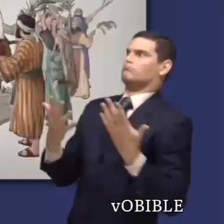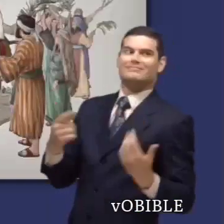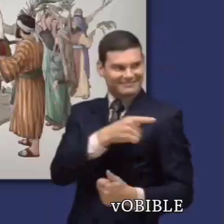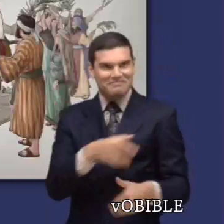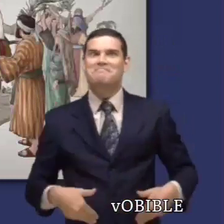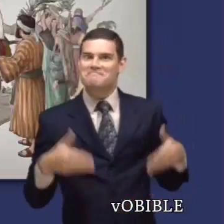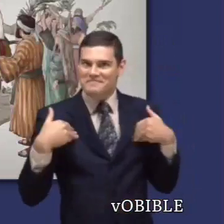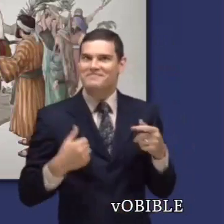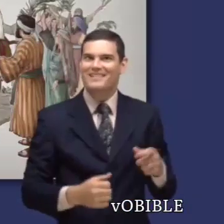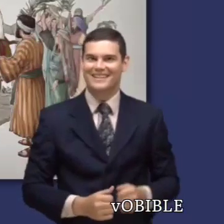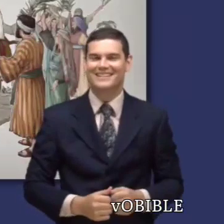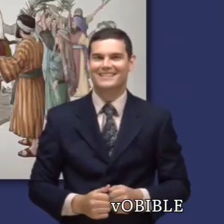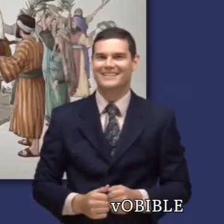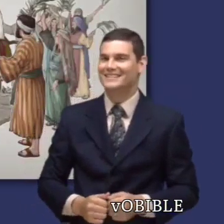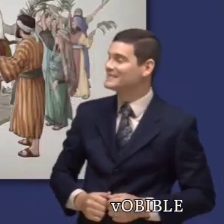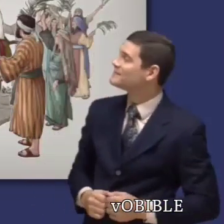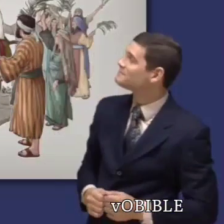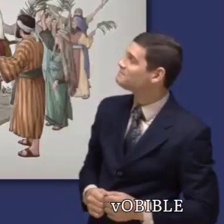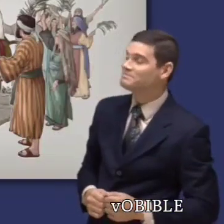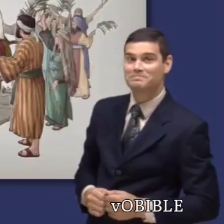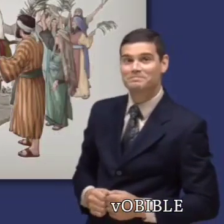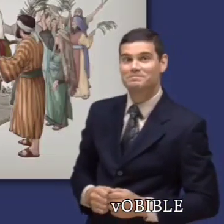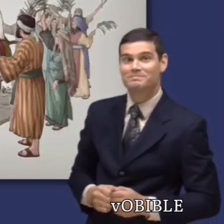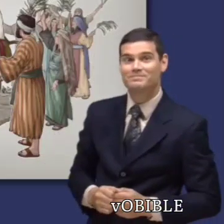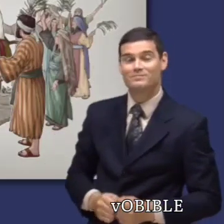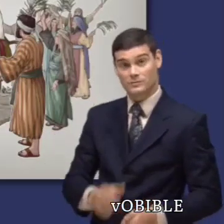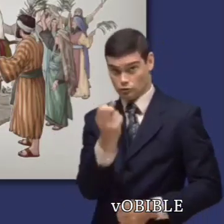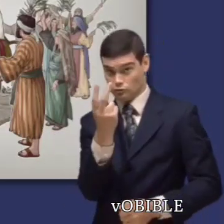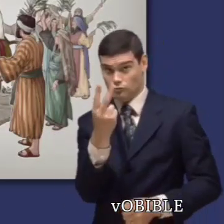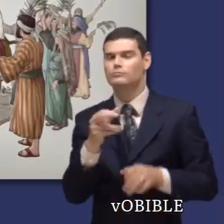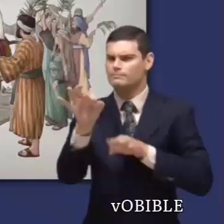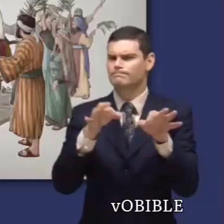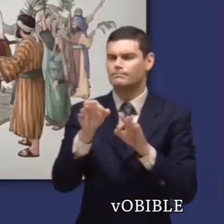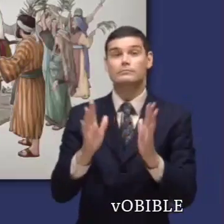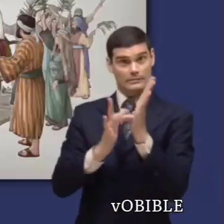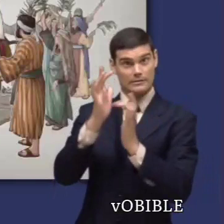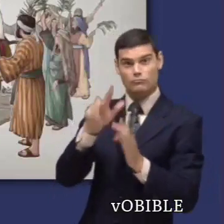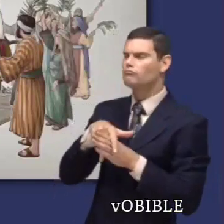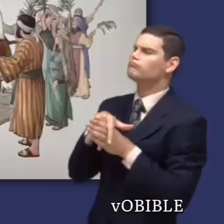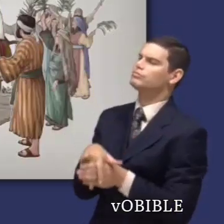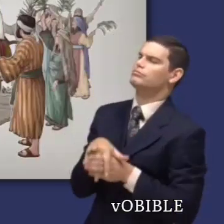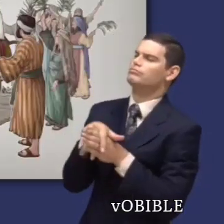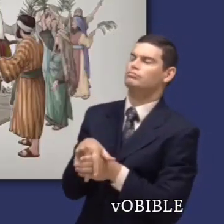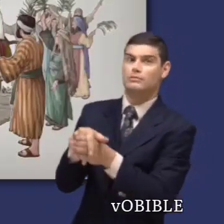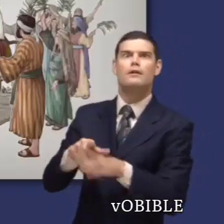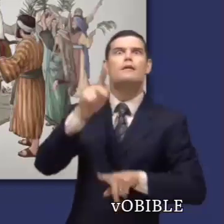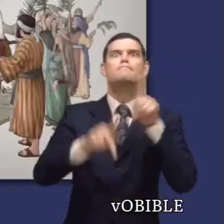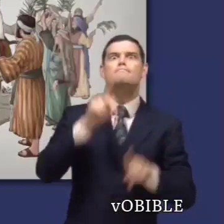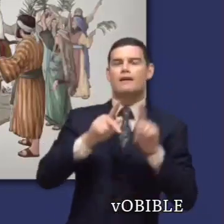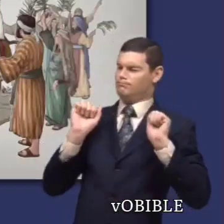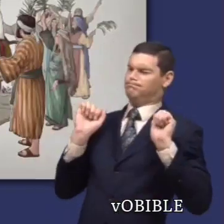El capítulo 12 describe la entrada triunfal de Jesús en Jerusalén. Una gran multitud lo recibe con las